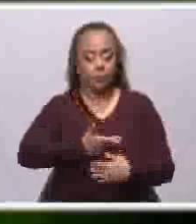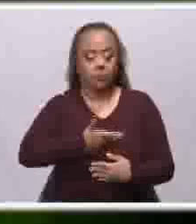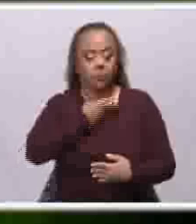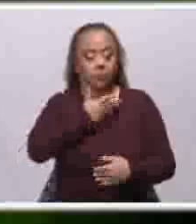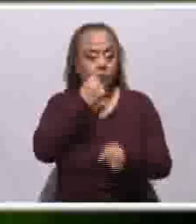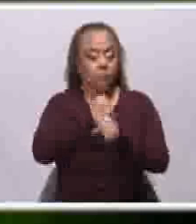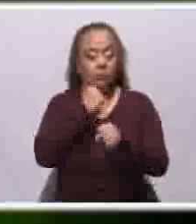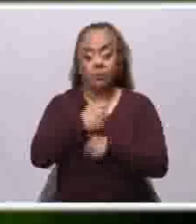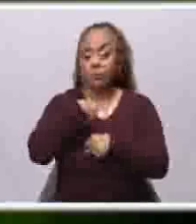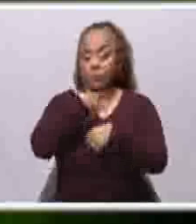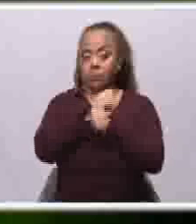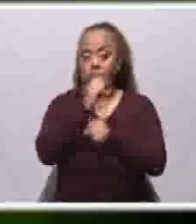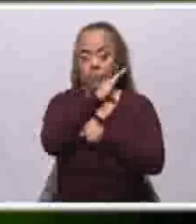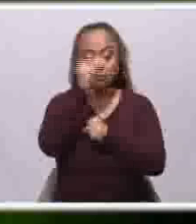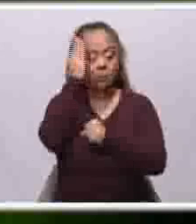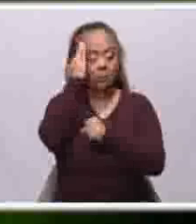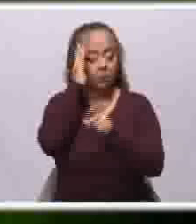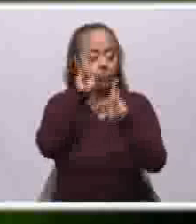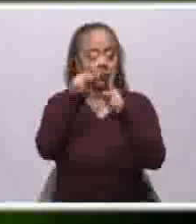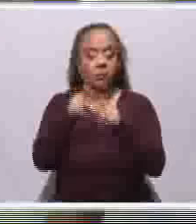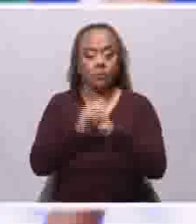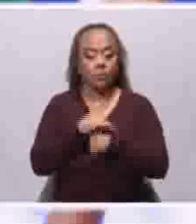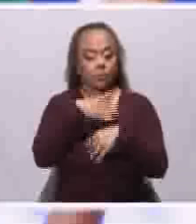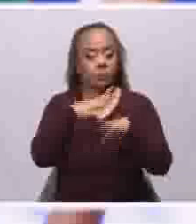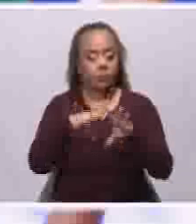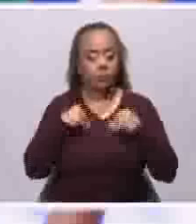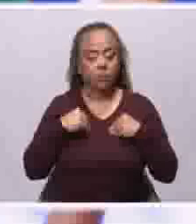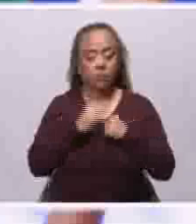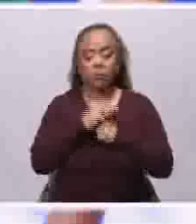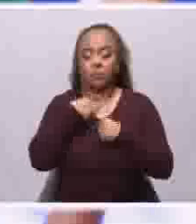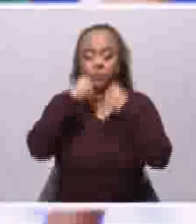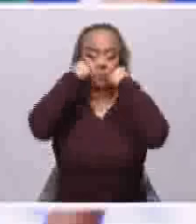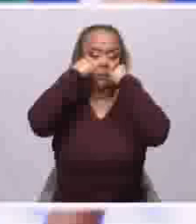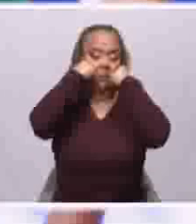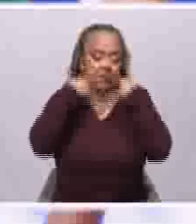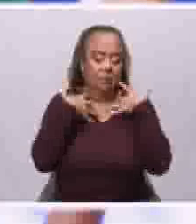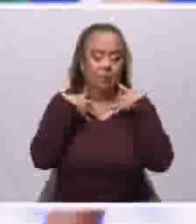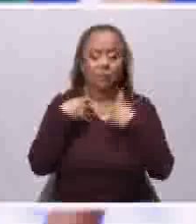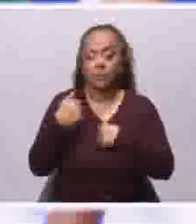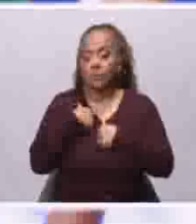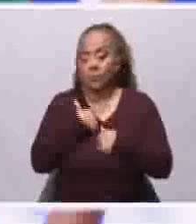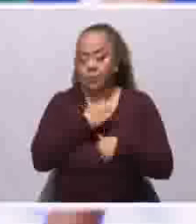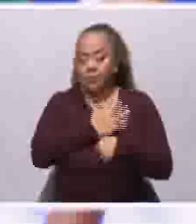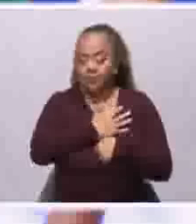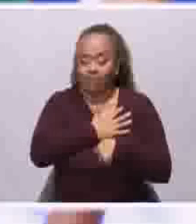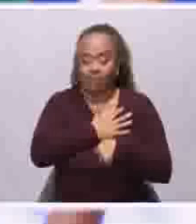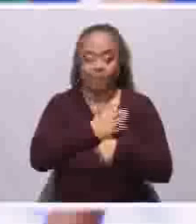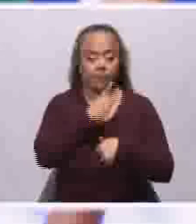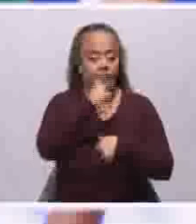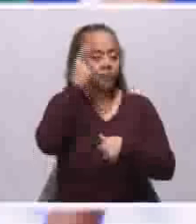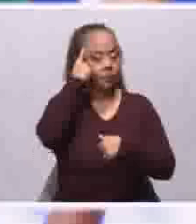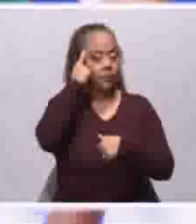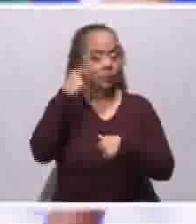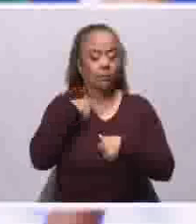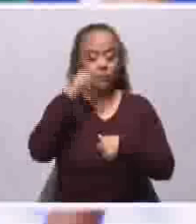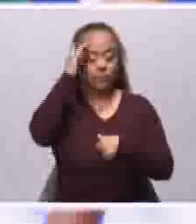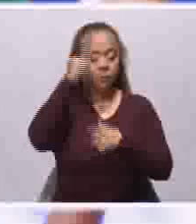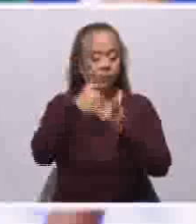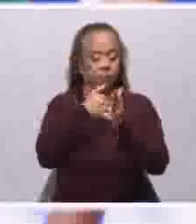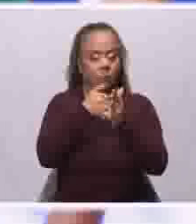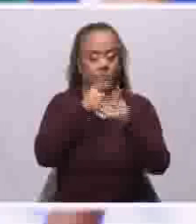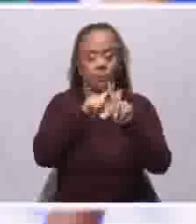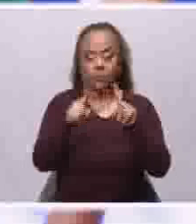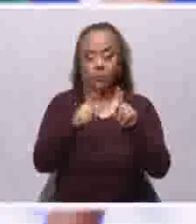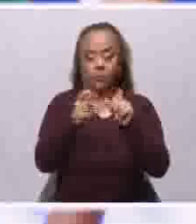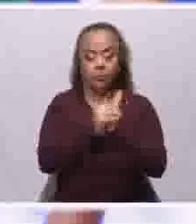que estoy haciendo y saber que la gente lo reconoce he llorado como nunca he sufrido como nunca y mentalmente estoy caído pero